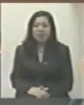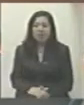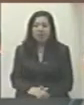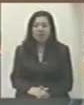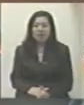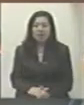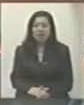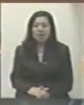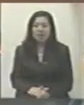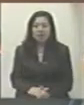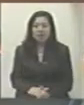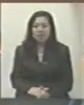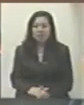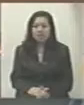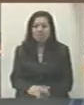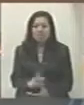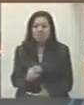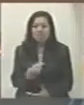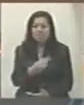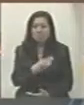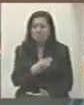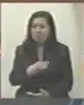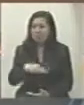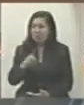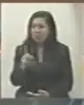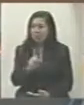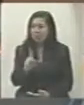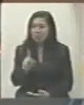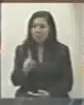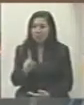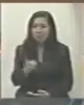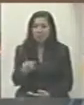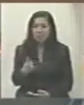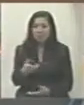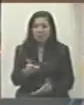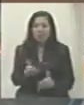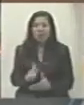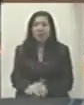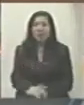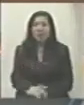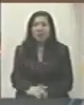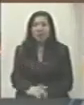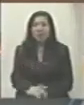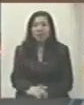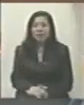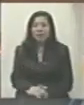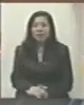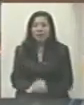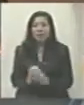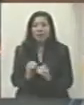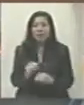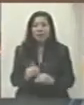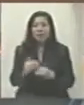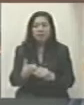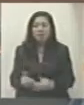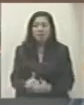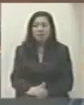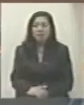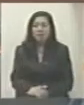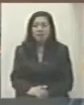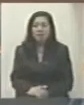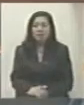Los pliegos, o sea, los pliegos, no el Ministerio de Economía y Finanzas, no un ente determinado, sino los pliegos, da una amplísima